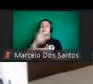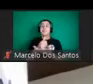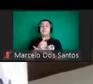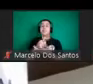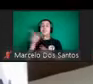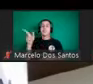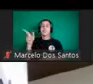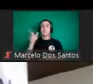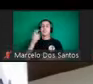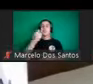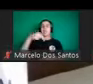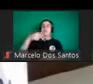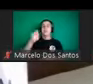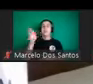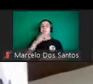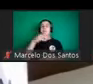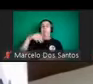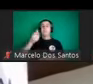Aegina Omoacape,